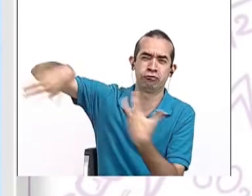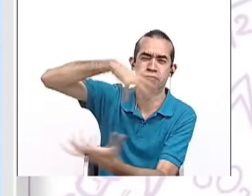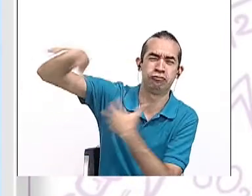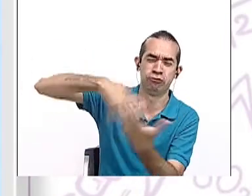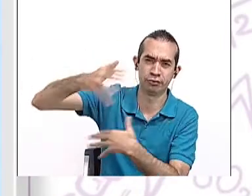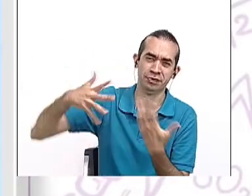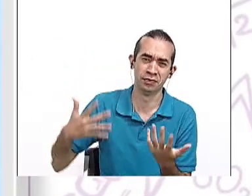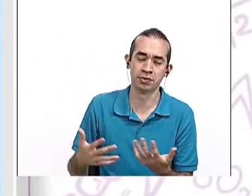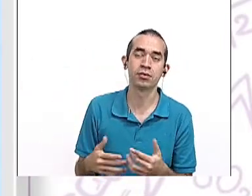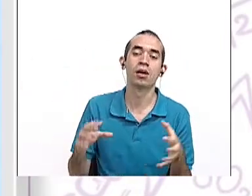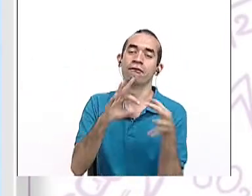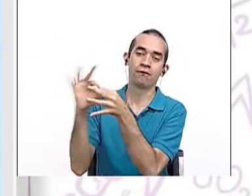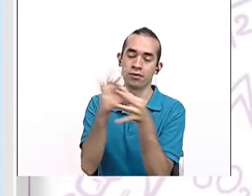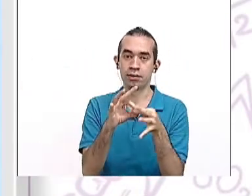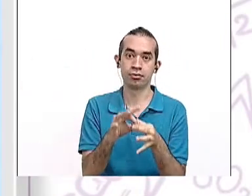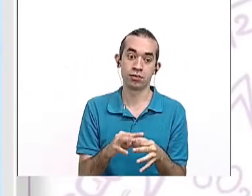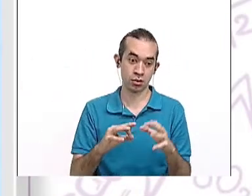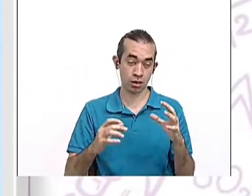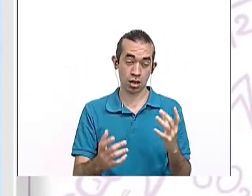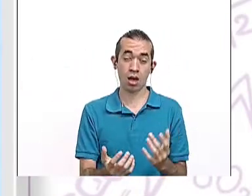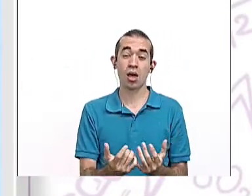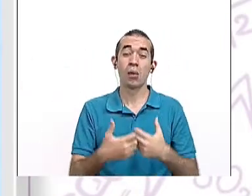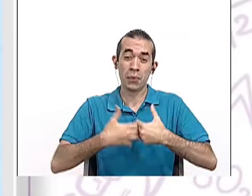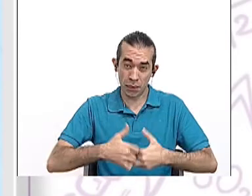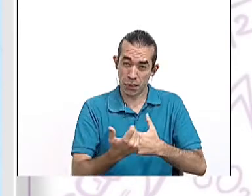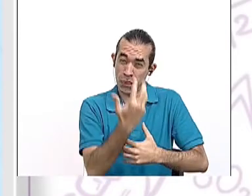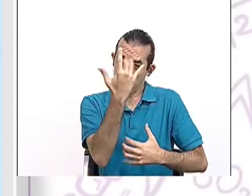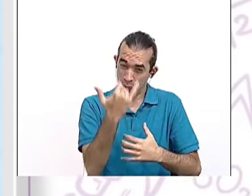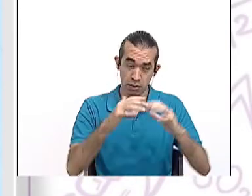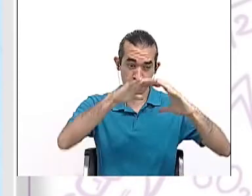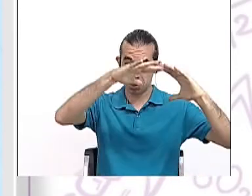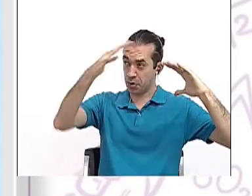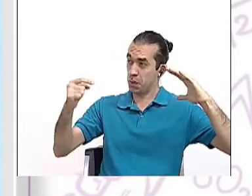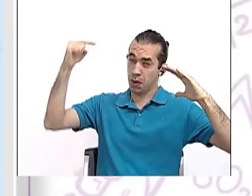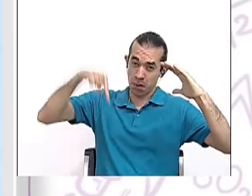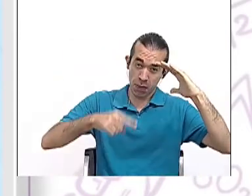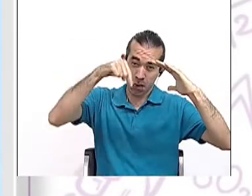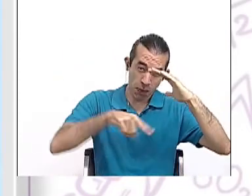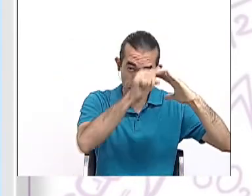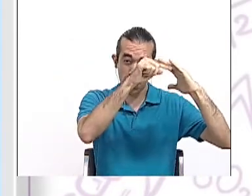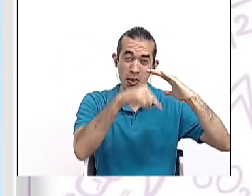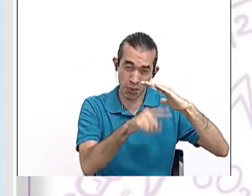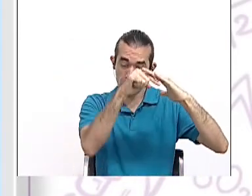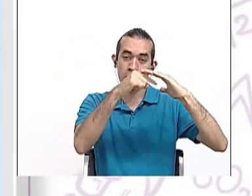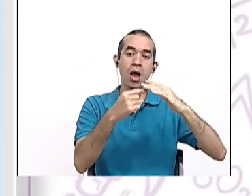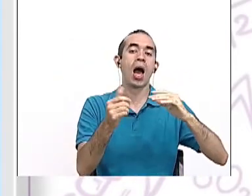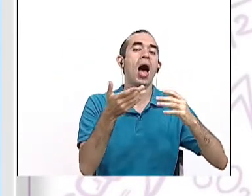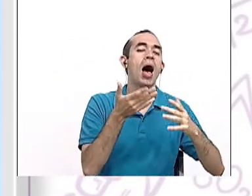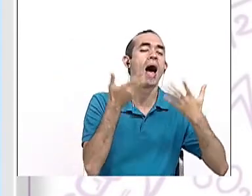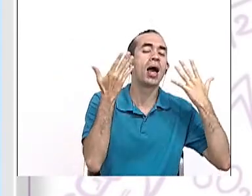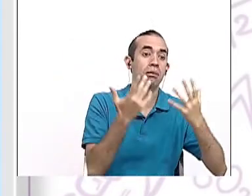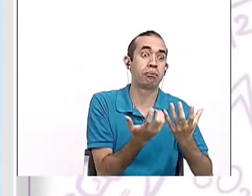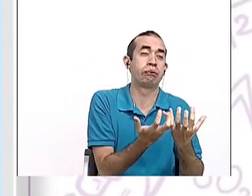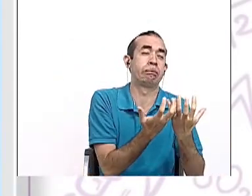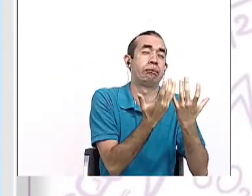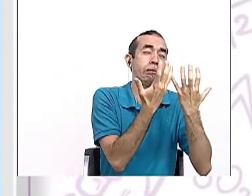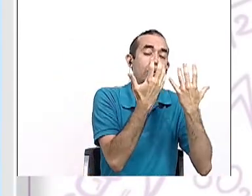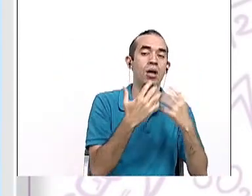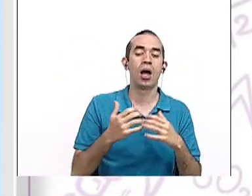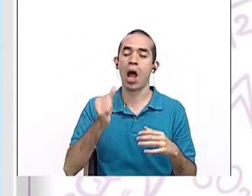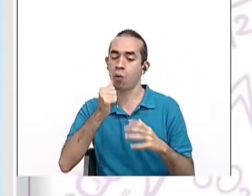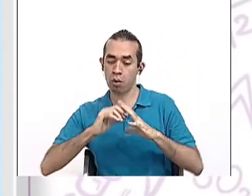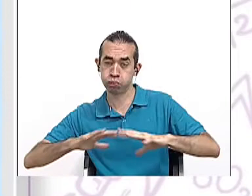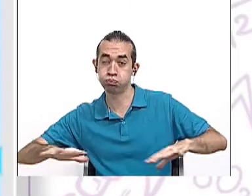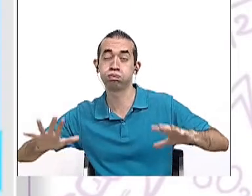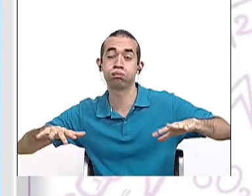que las emisiones de gases de invernadero están aumentando la temperatura del aire y el agua. Al estar el agua de los mares más caliente,